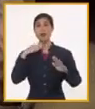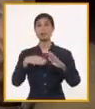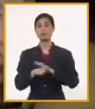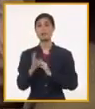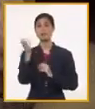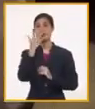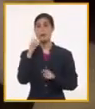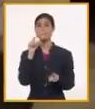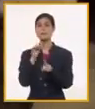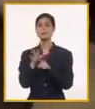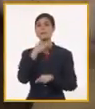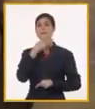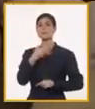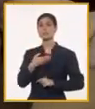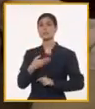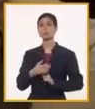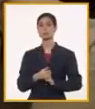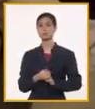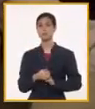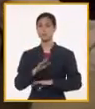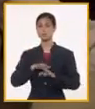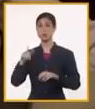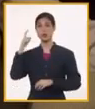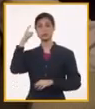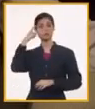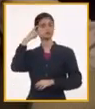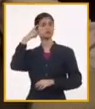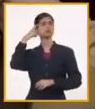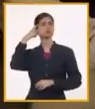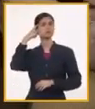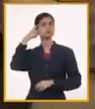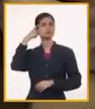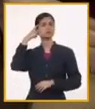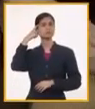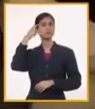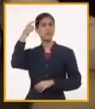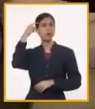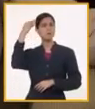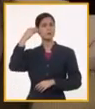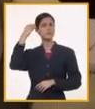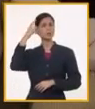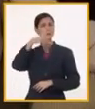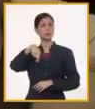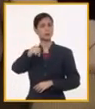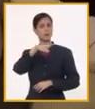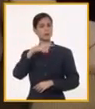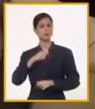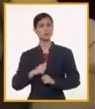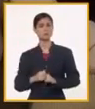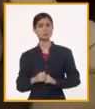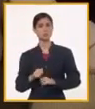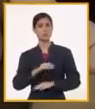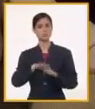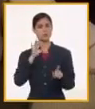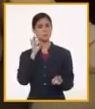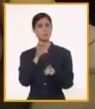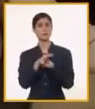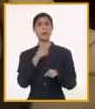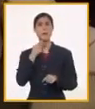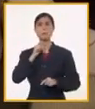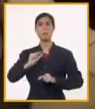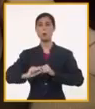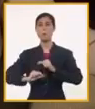ya Fidel entró con toda su idea lógica, porque se empezaron a graduar,